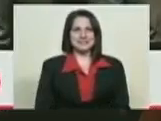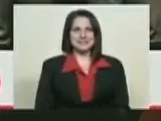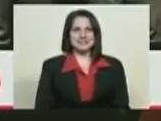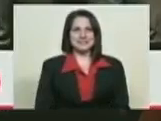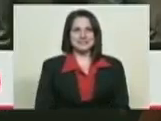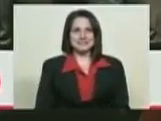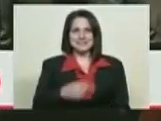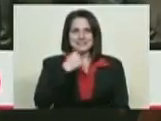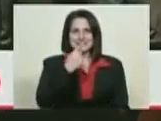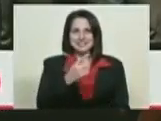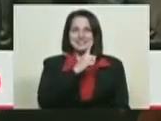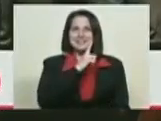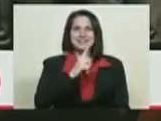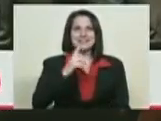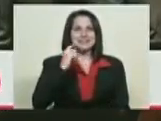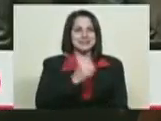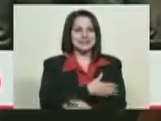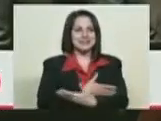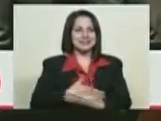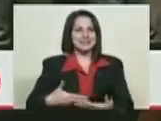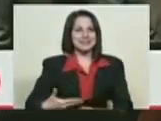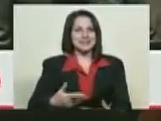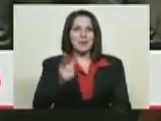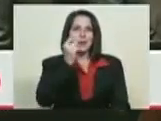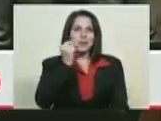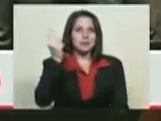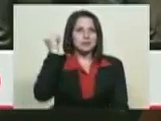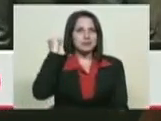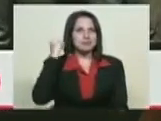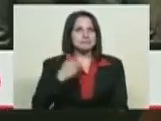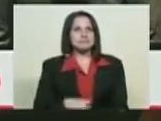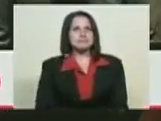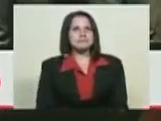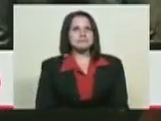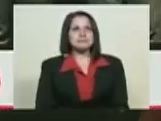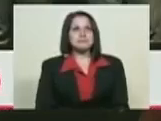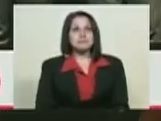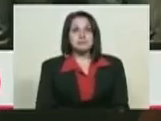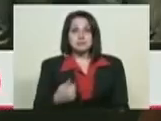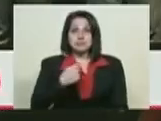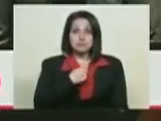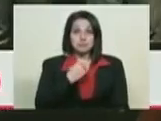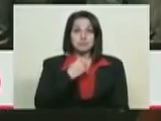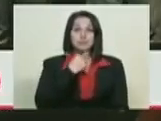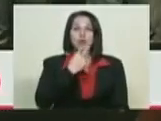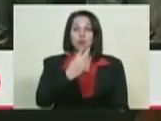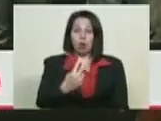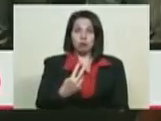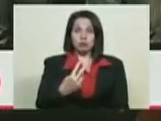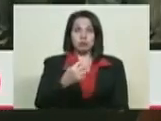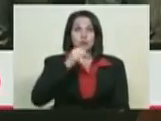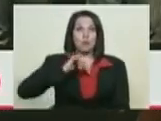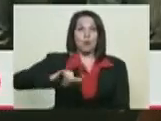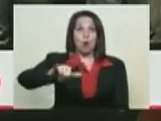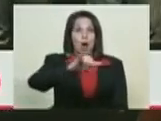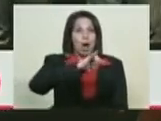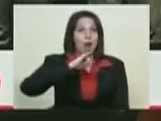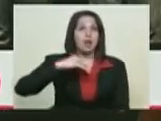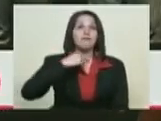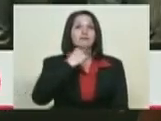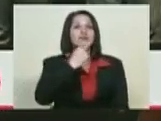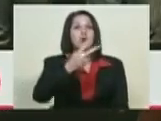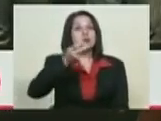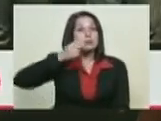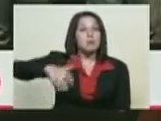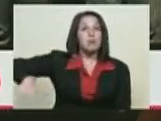en nombre de millones de hombres y mujeres, porque cuando yo hablo, esta voz habla, habla la voz